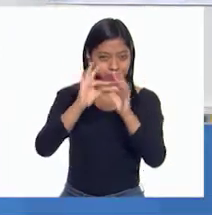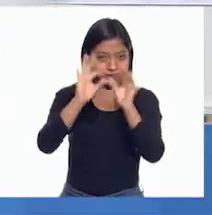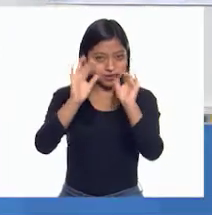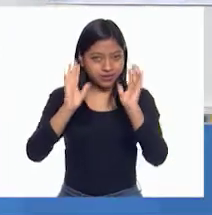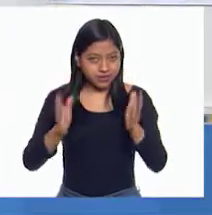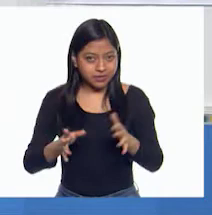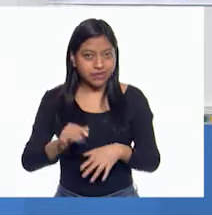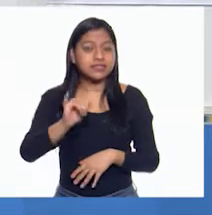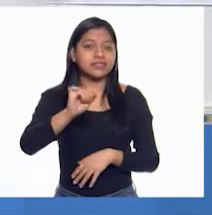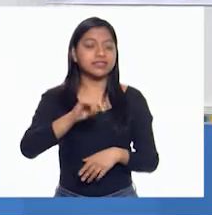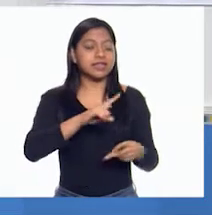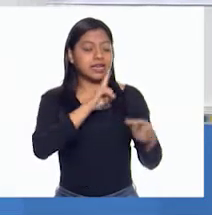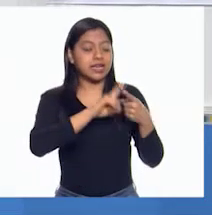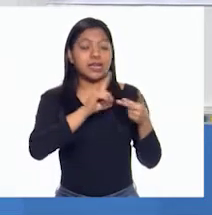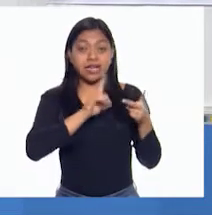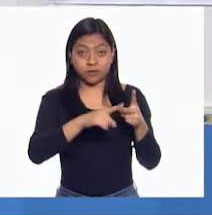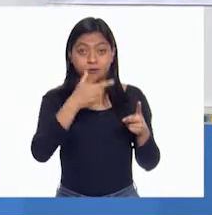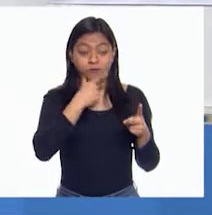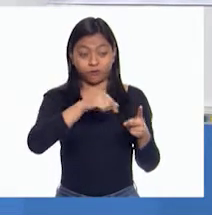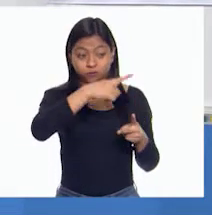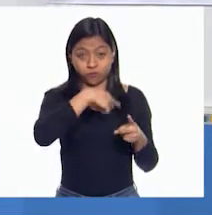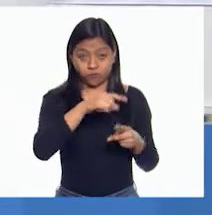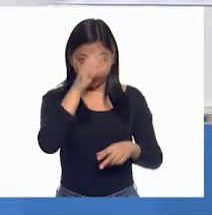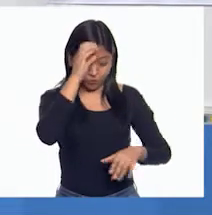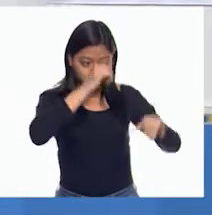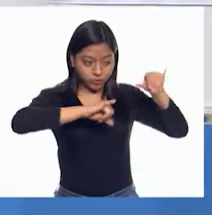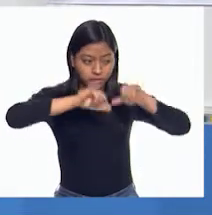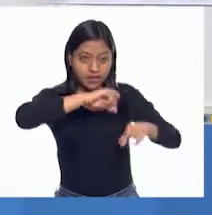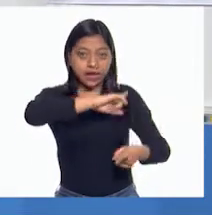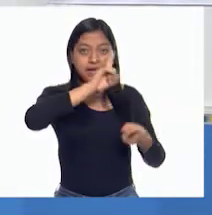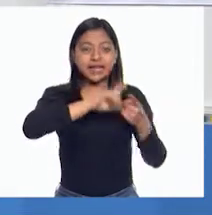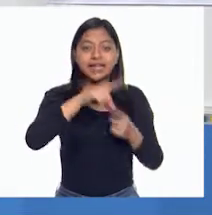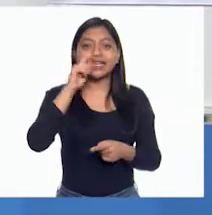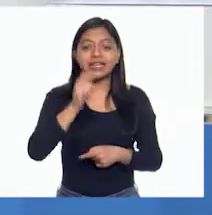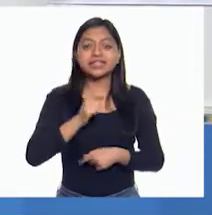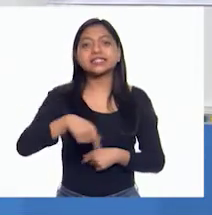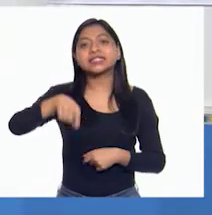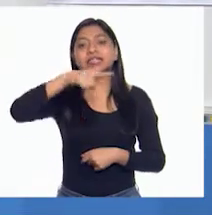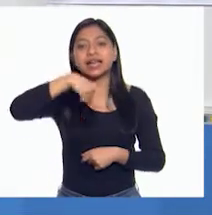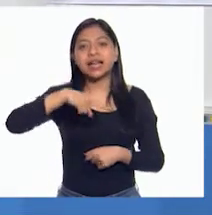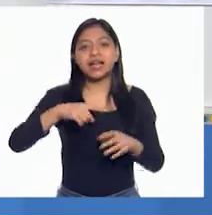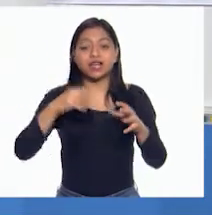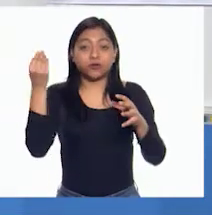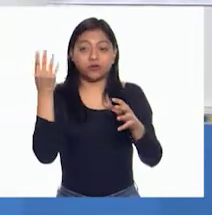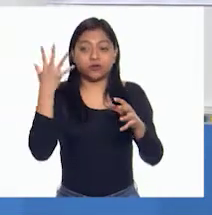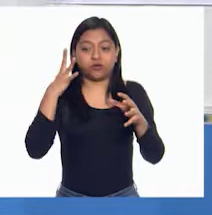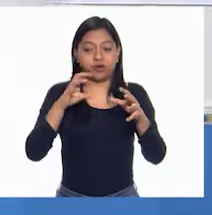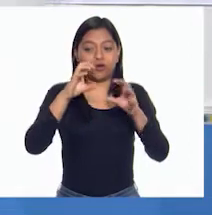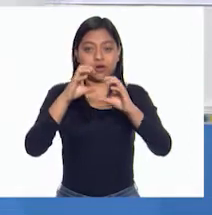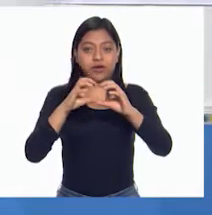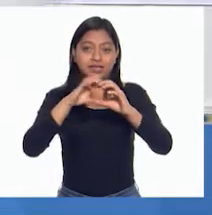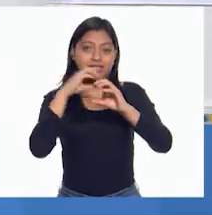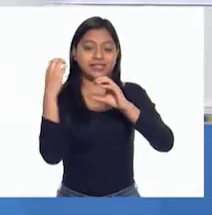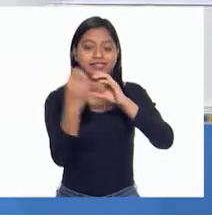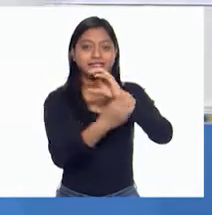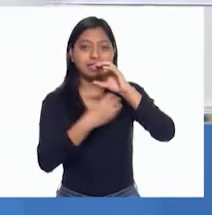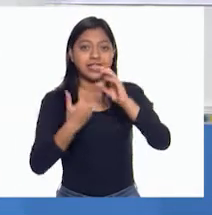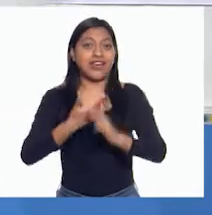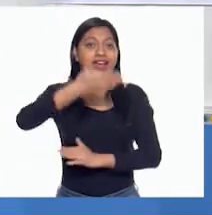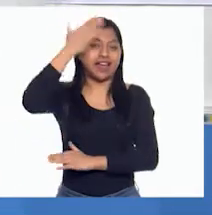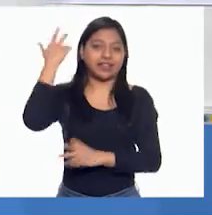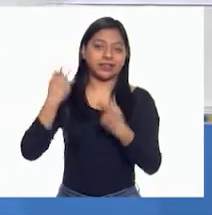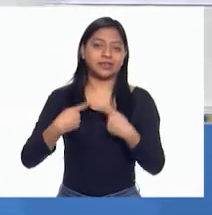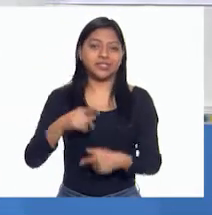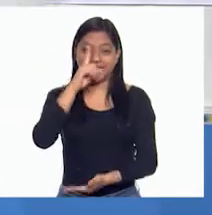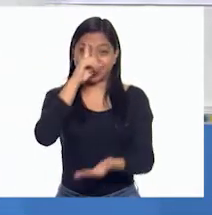supuesto. Copérnico y Galilei desarrollaron la llamada teoría heliocéntrica del cosmos, que era opuesta a la teoría